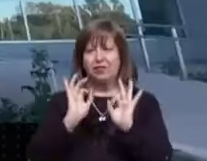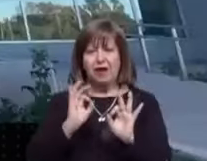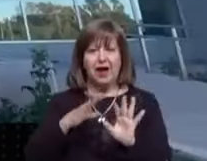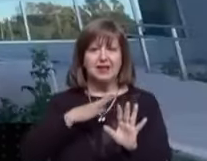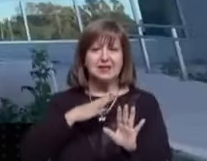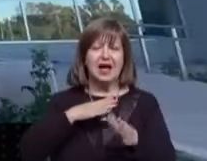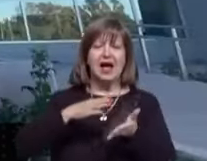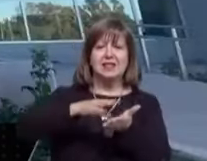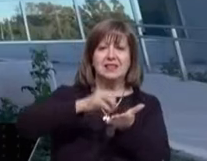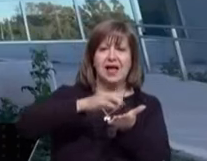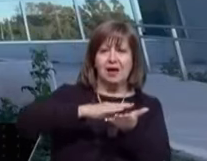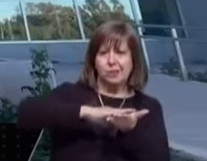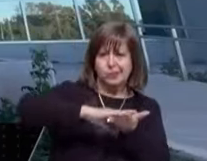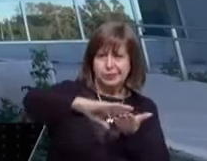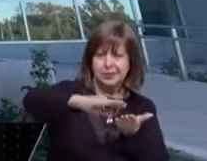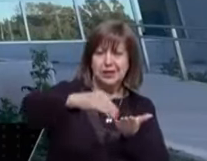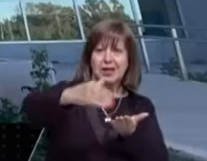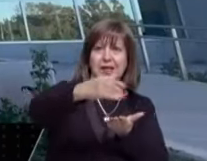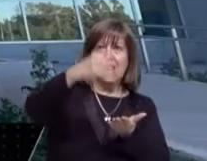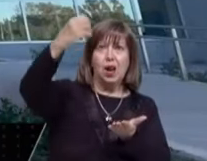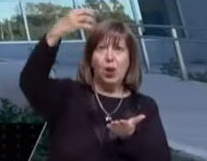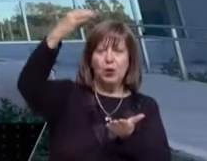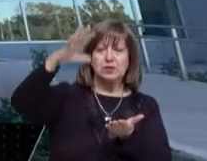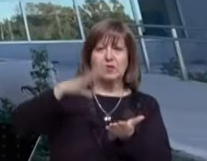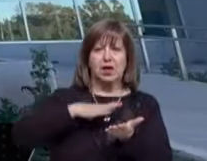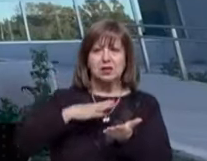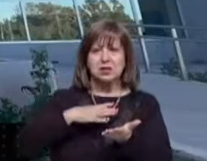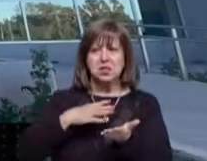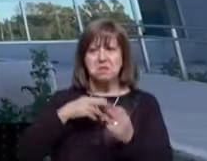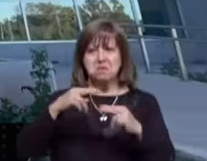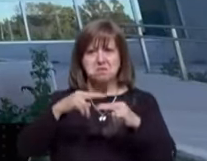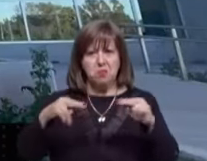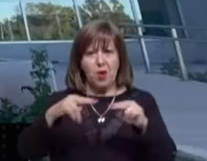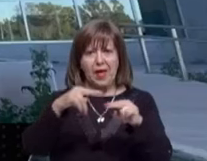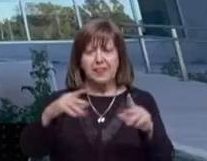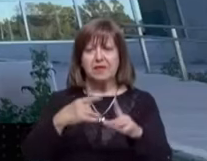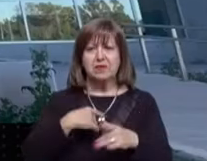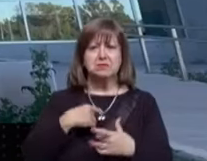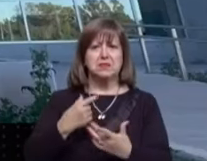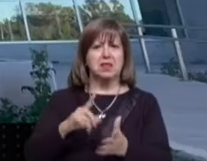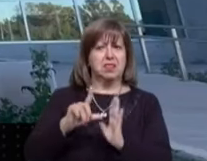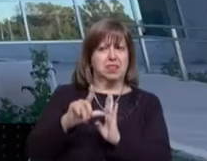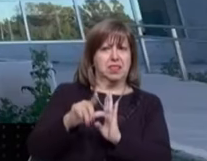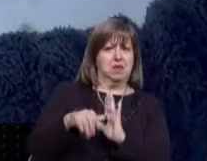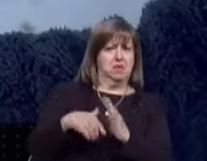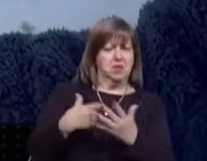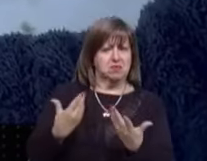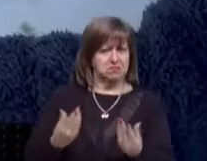finalizan y la gente pueda tener sus casas pero hasta ahora no pasó nada eso